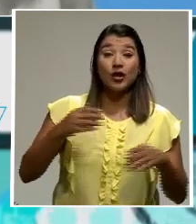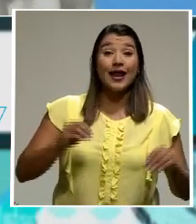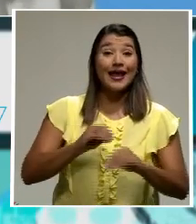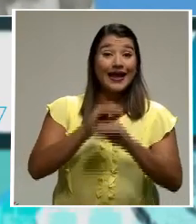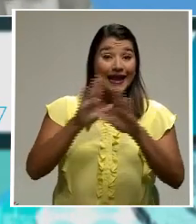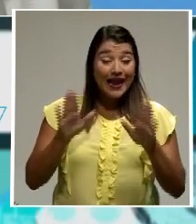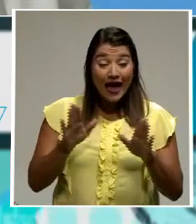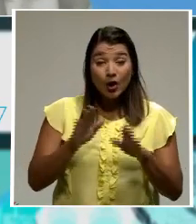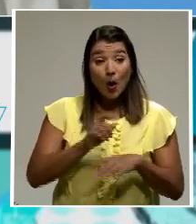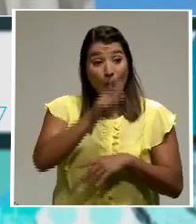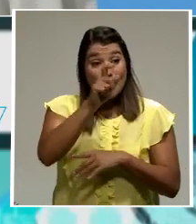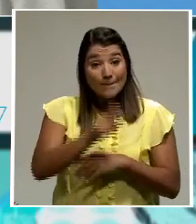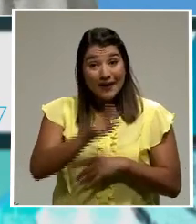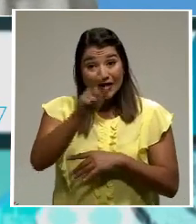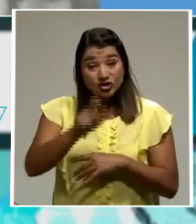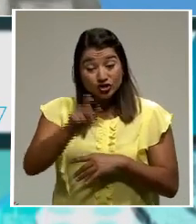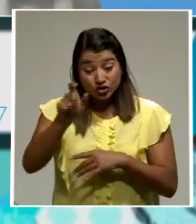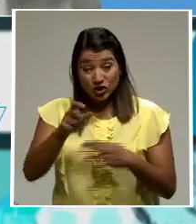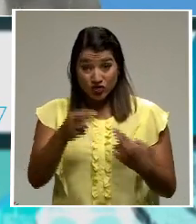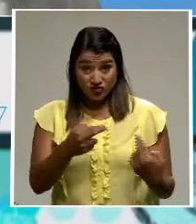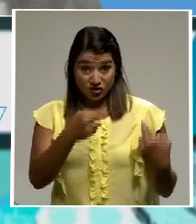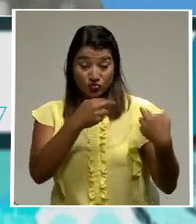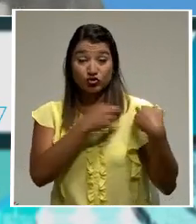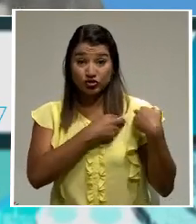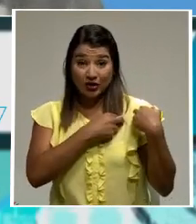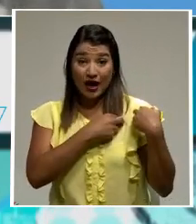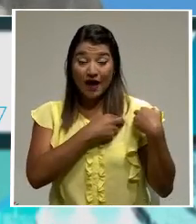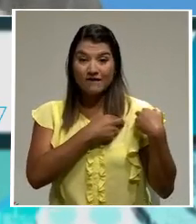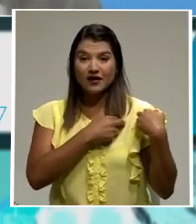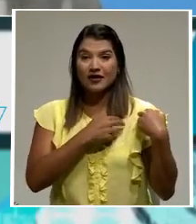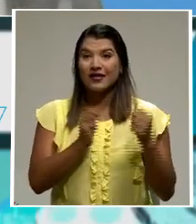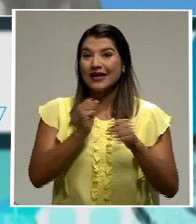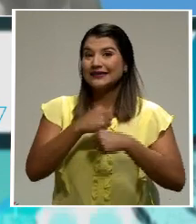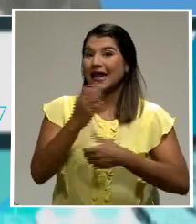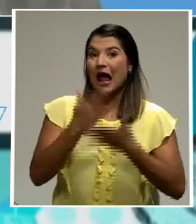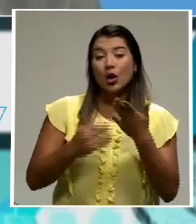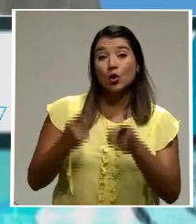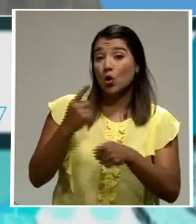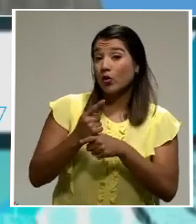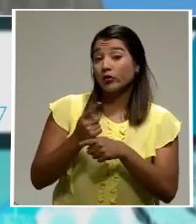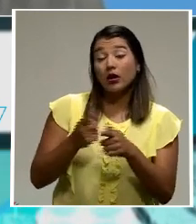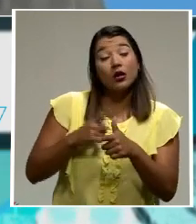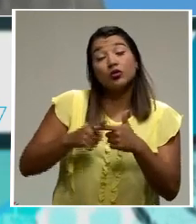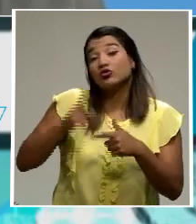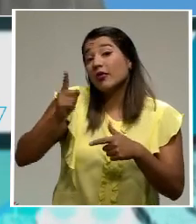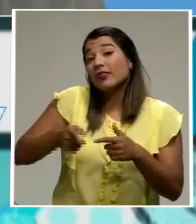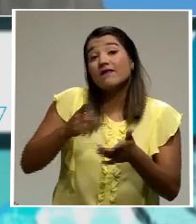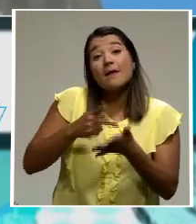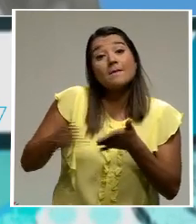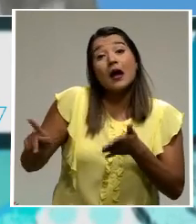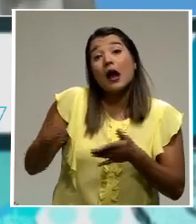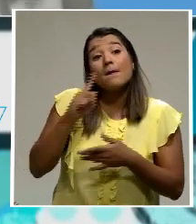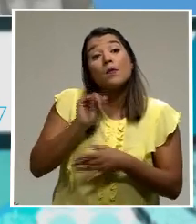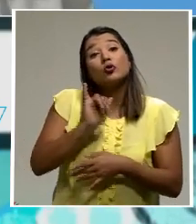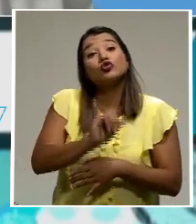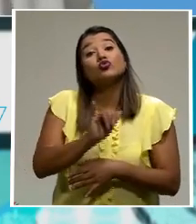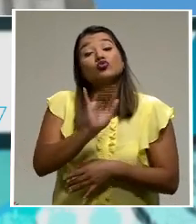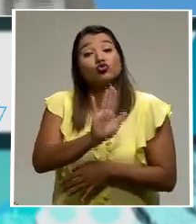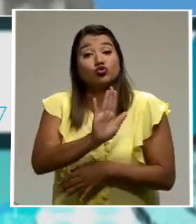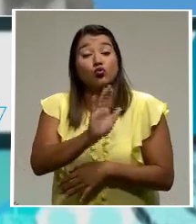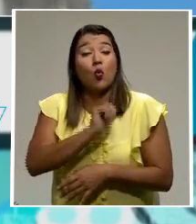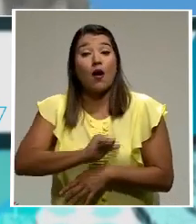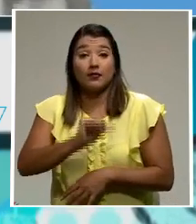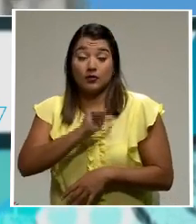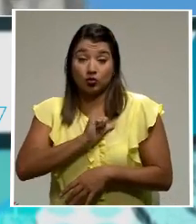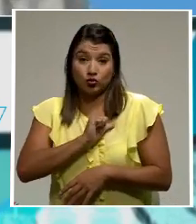personas que hayan cometido, si es que la cometieron, la irregularidad, deben pagar por esto que han realizado.